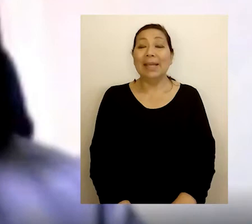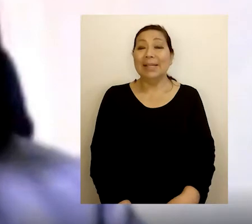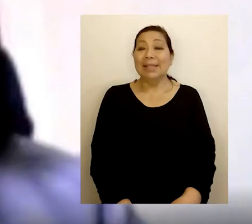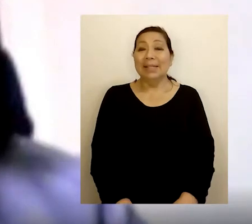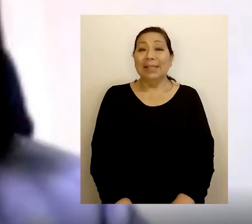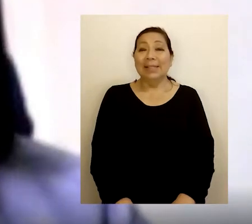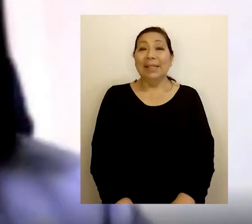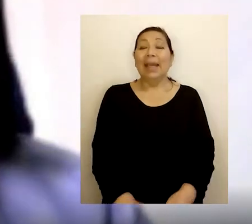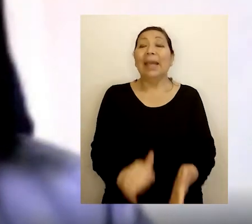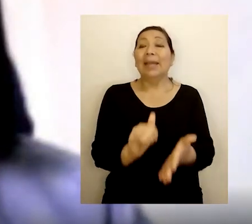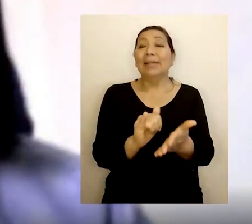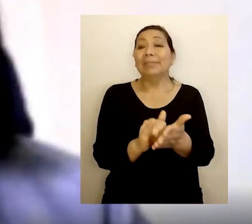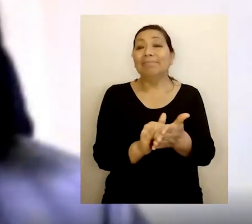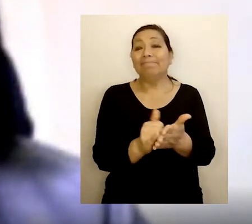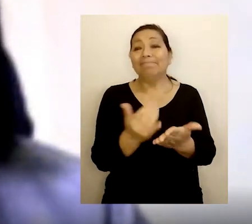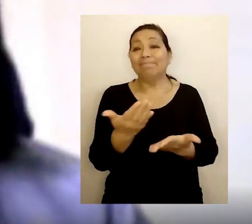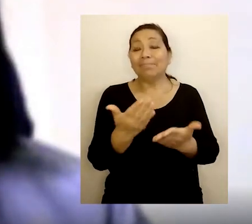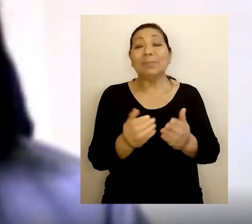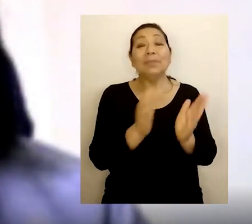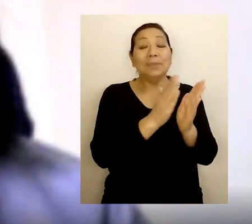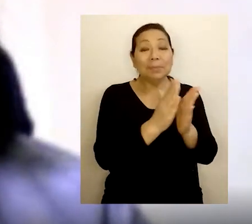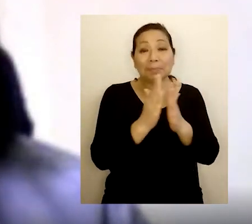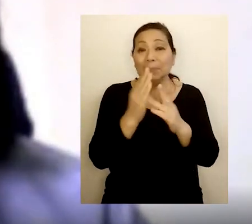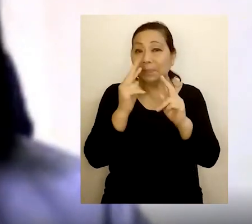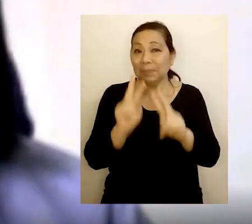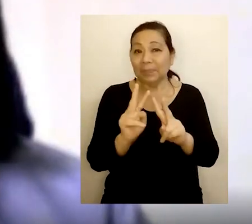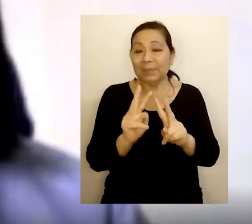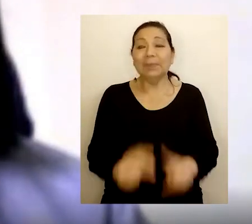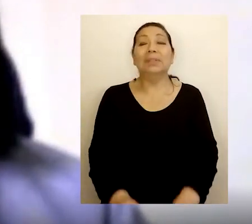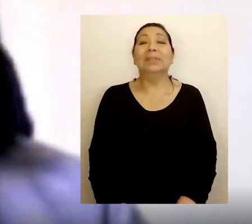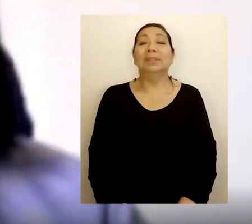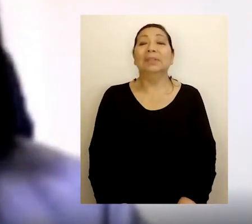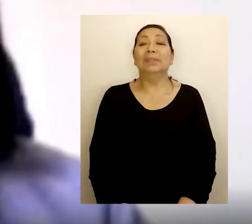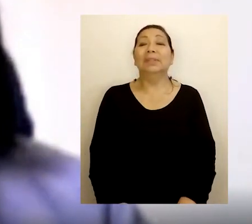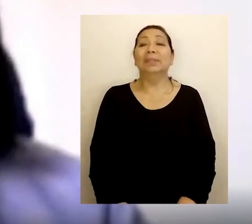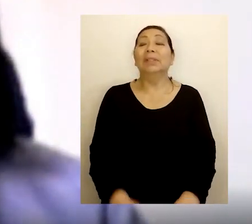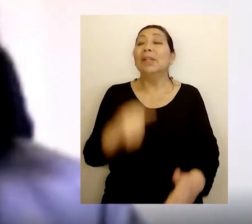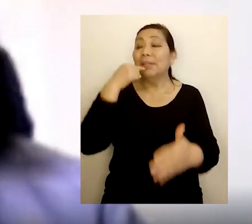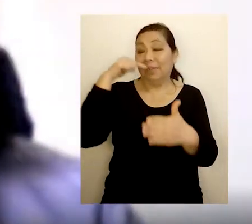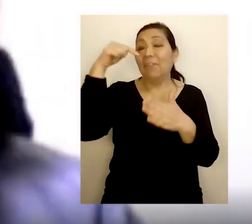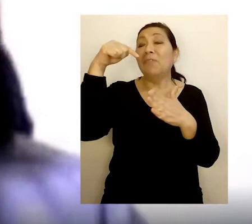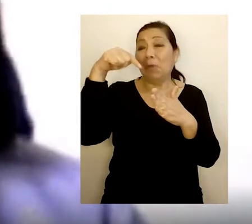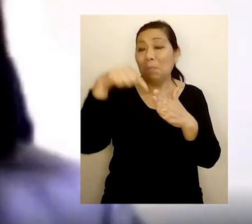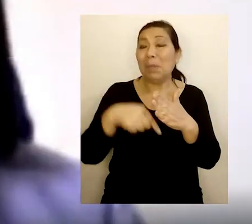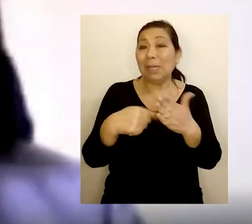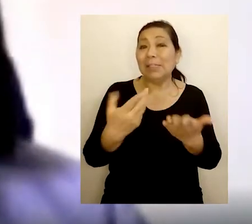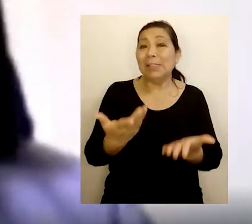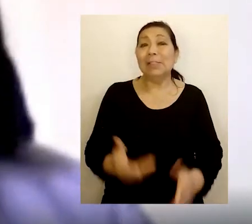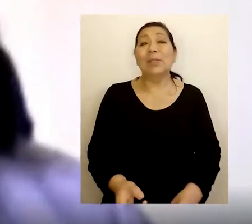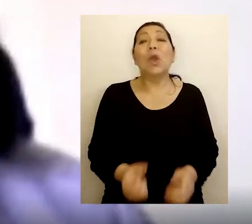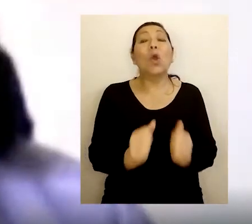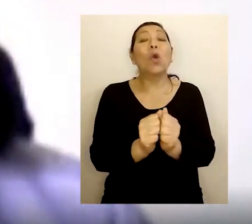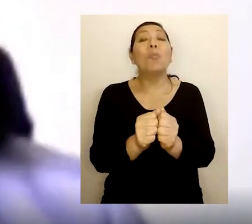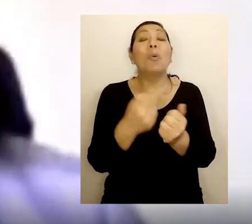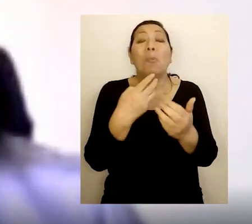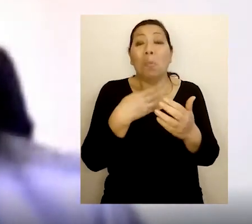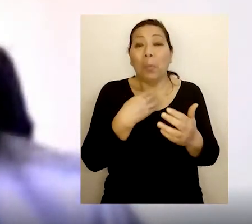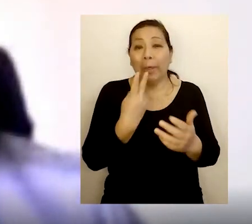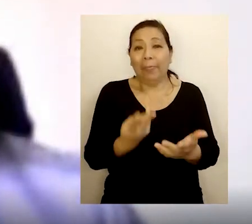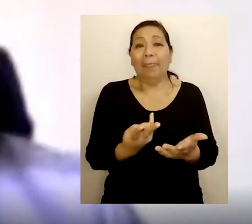caso se determinó tentativa de femicidio, por tanto, conforme se